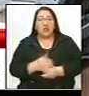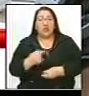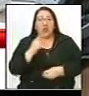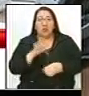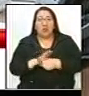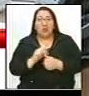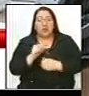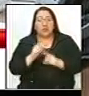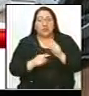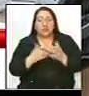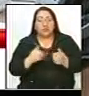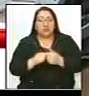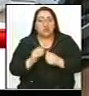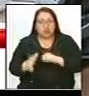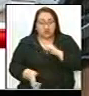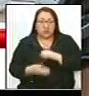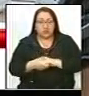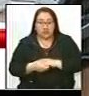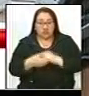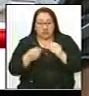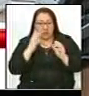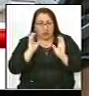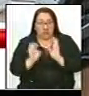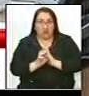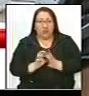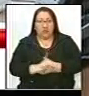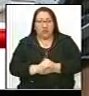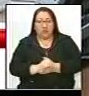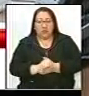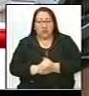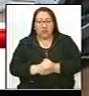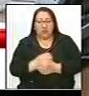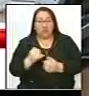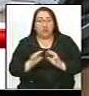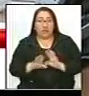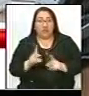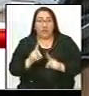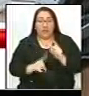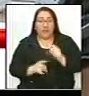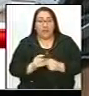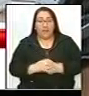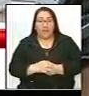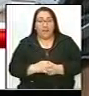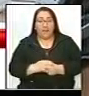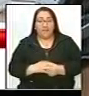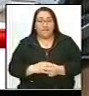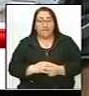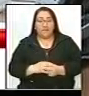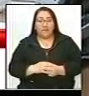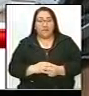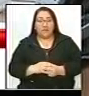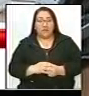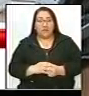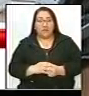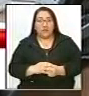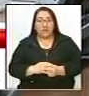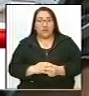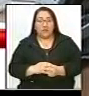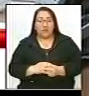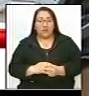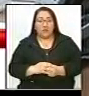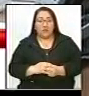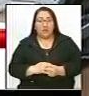con algunas pautas del convenio, como por ejemplo cesar a algunas autoridades del